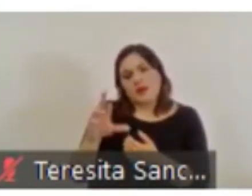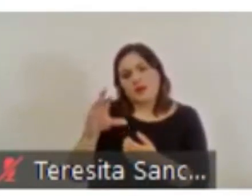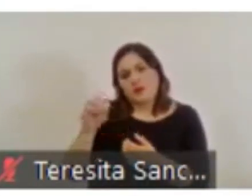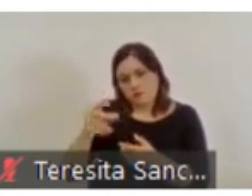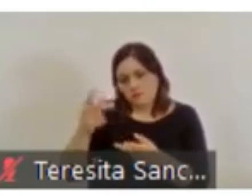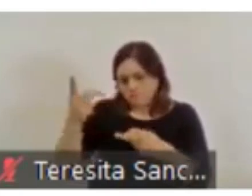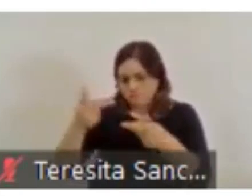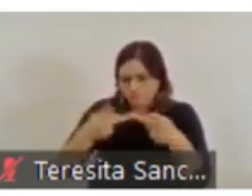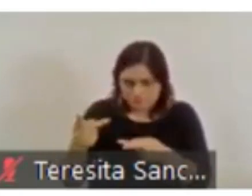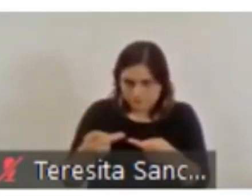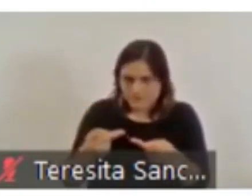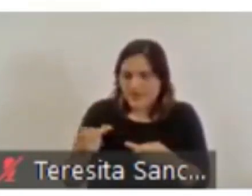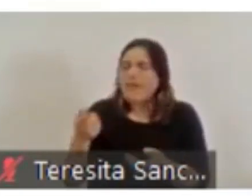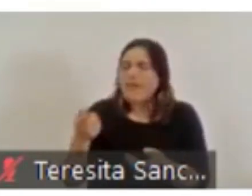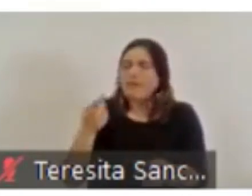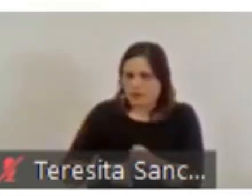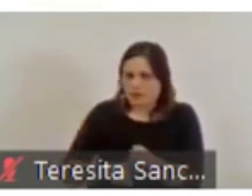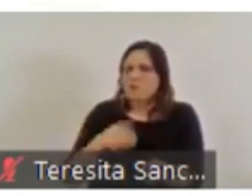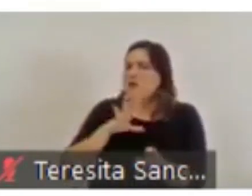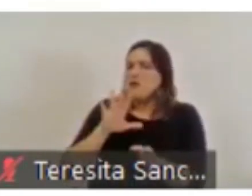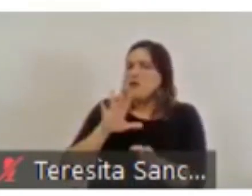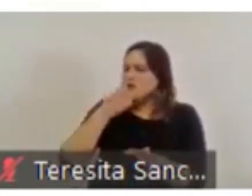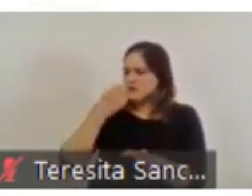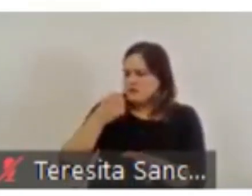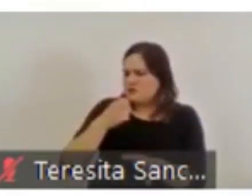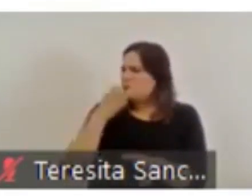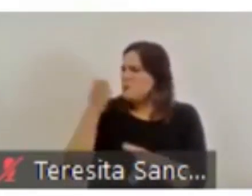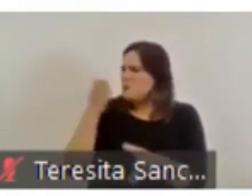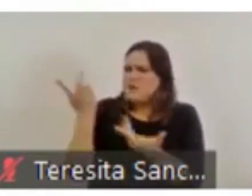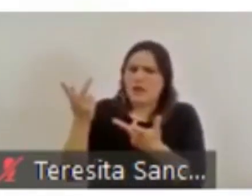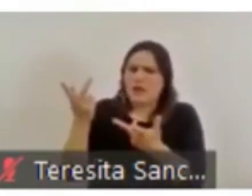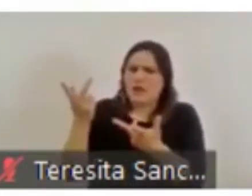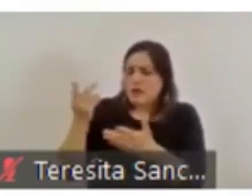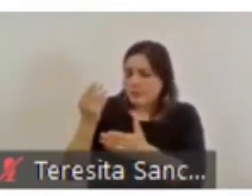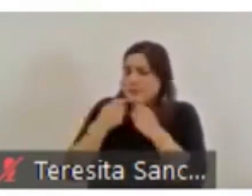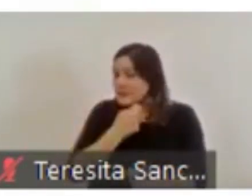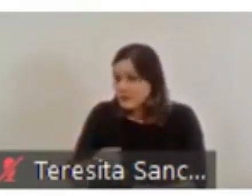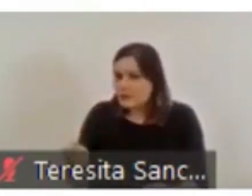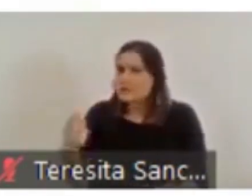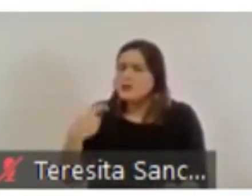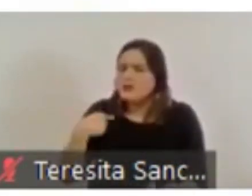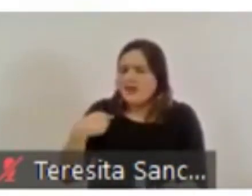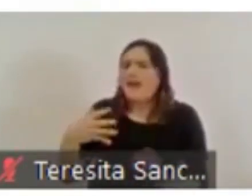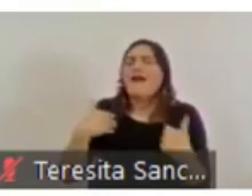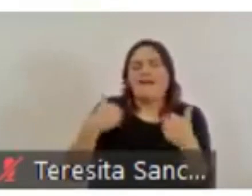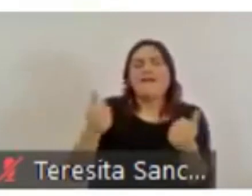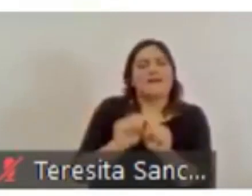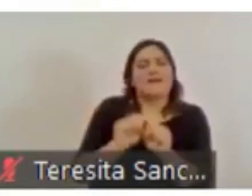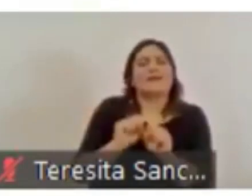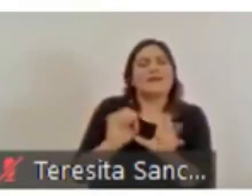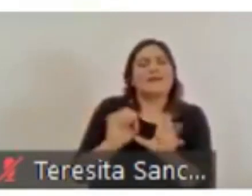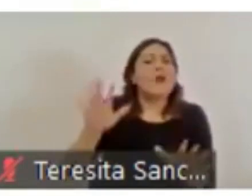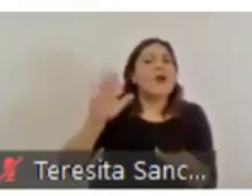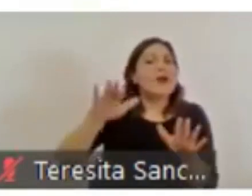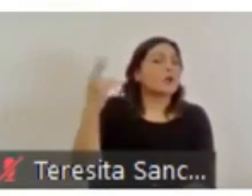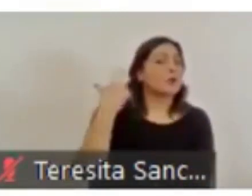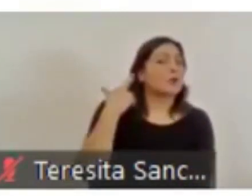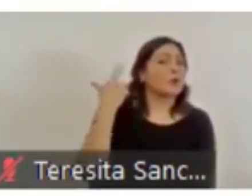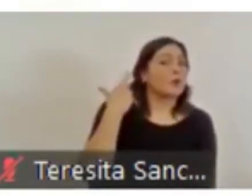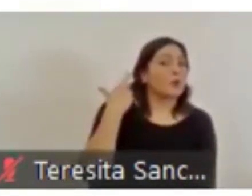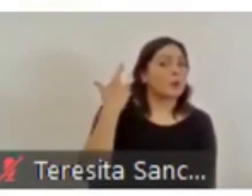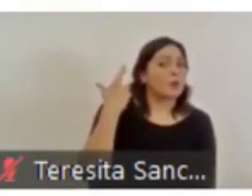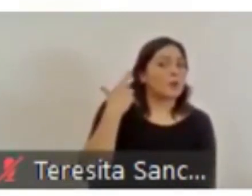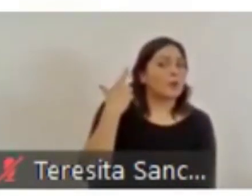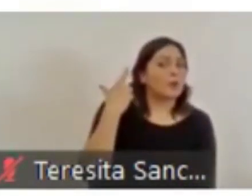de la guardería, los niños lo tomaban pues muy bien y sabían que cuando la alarma sonaba, ellas tenían que